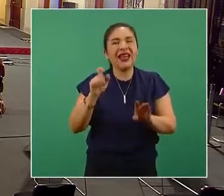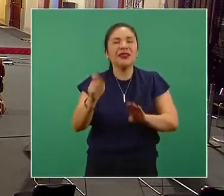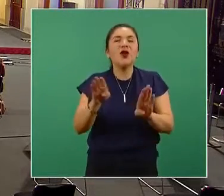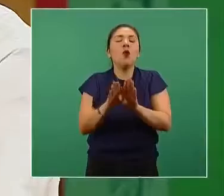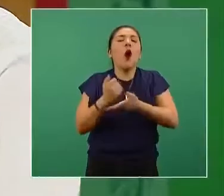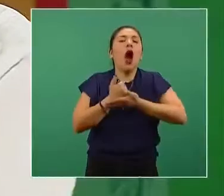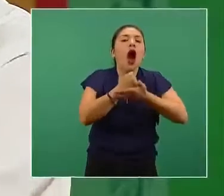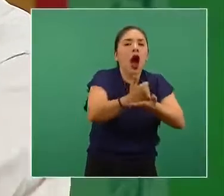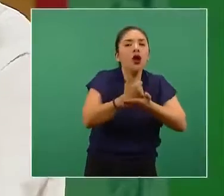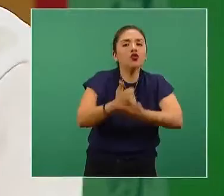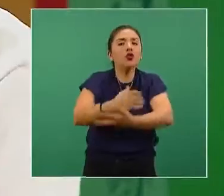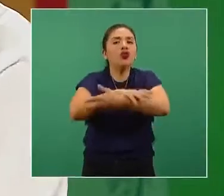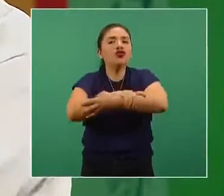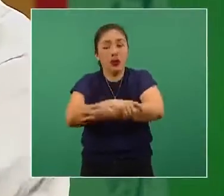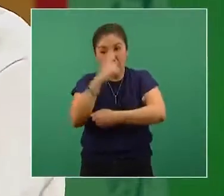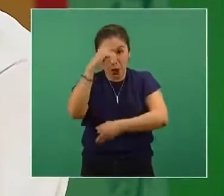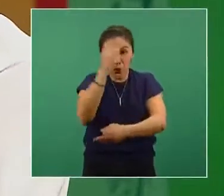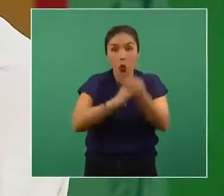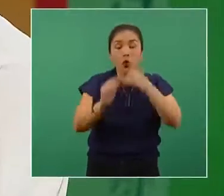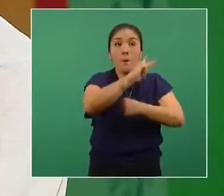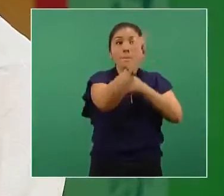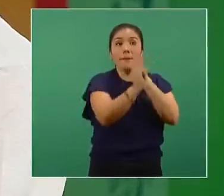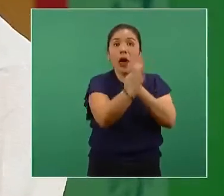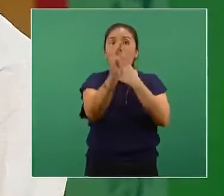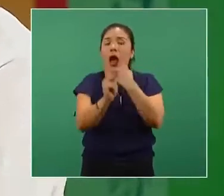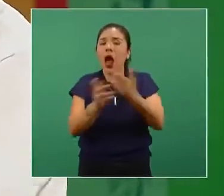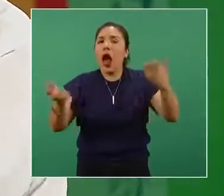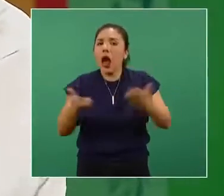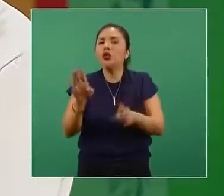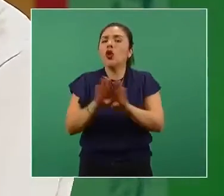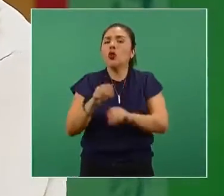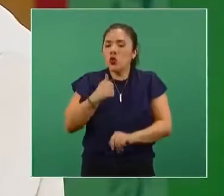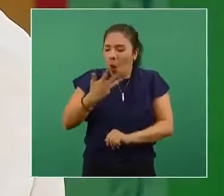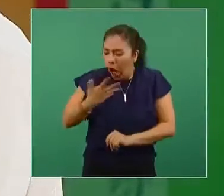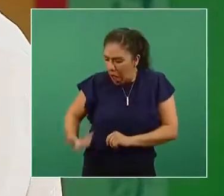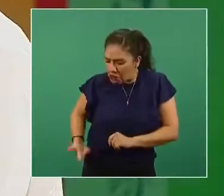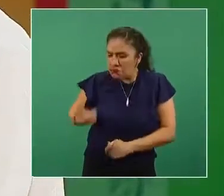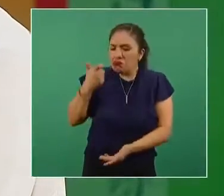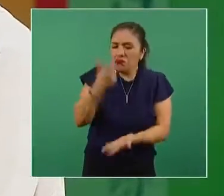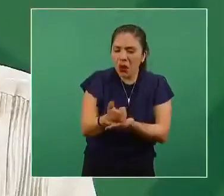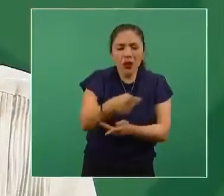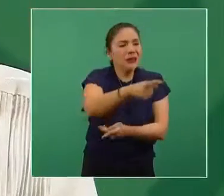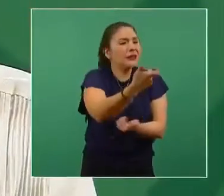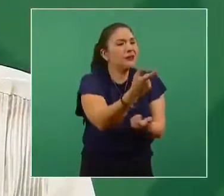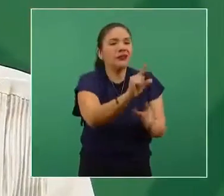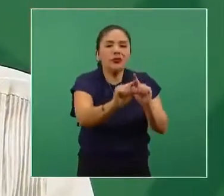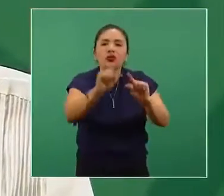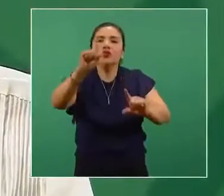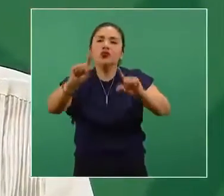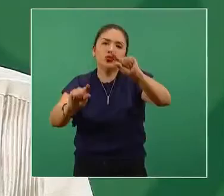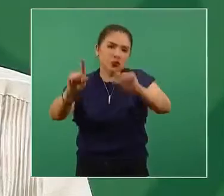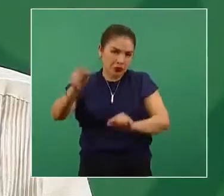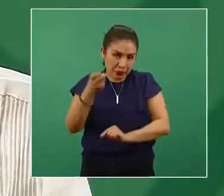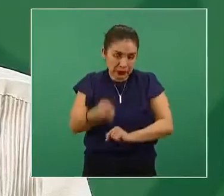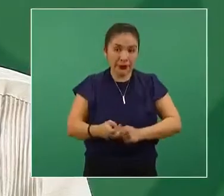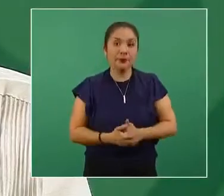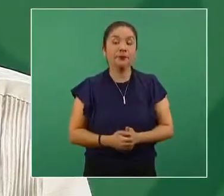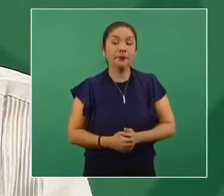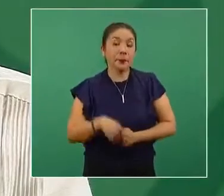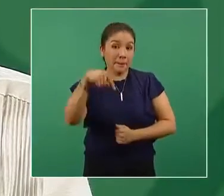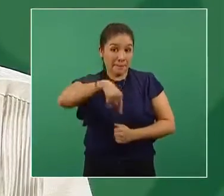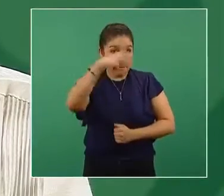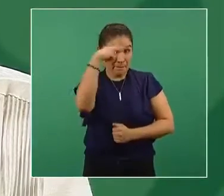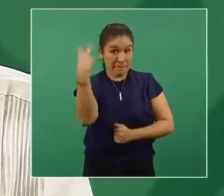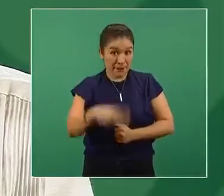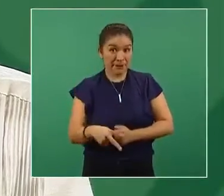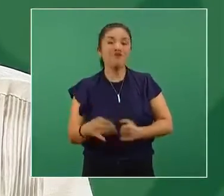solidario en donde todas las naciones ponemos lo que podemos y recibimos lo que necesitamos. En ese sentido, México